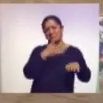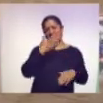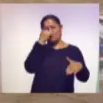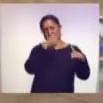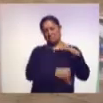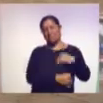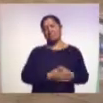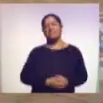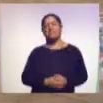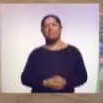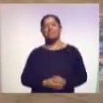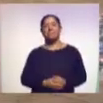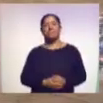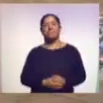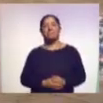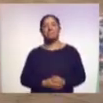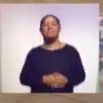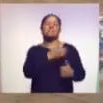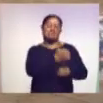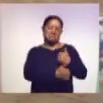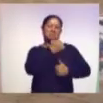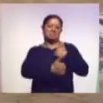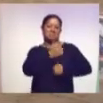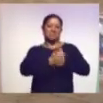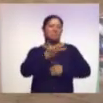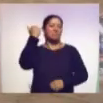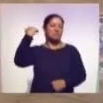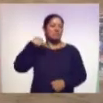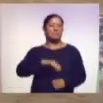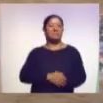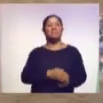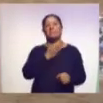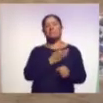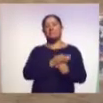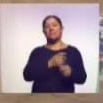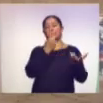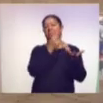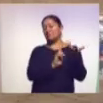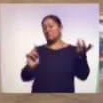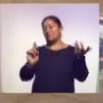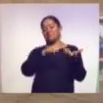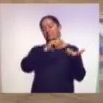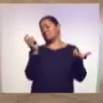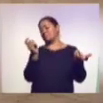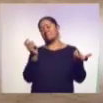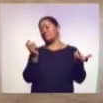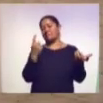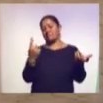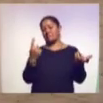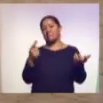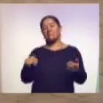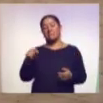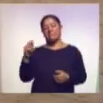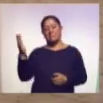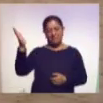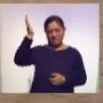los golpes de los partidos, ahorita el que está fuera de circulación es William. Tuvo un golpe en la